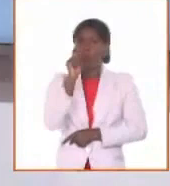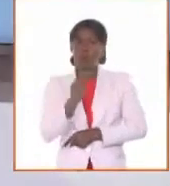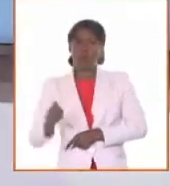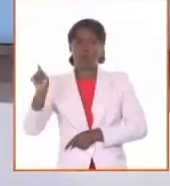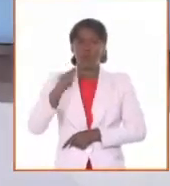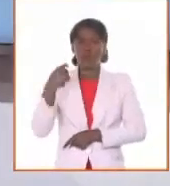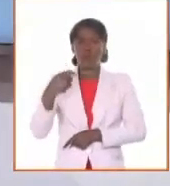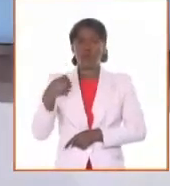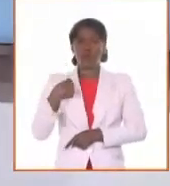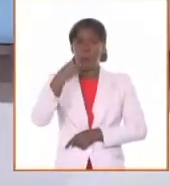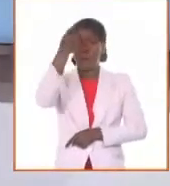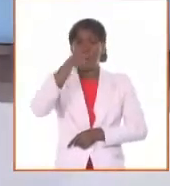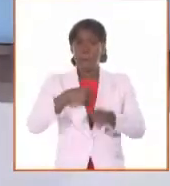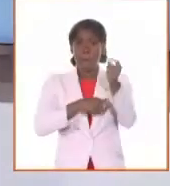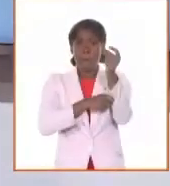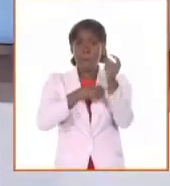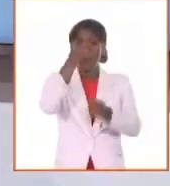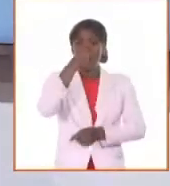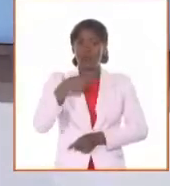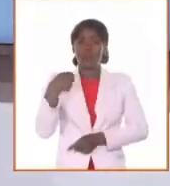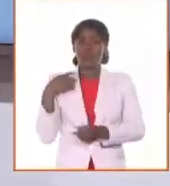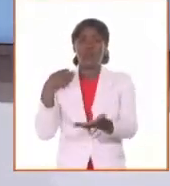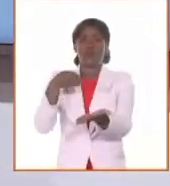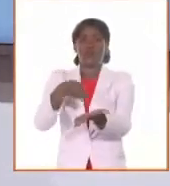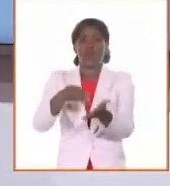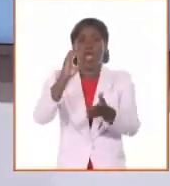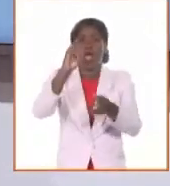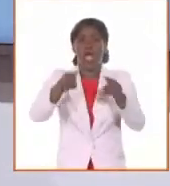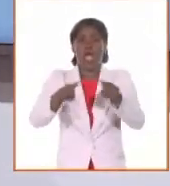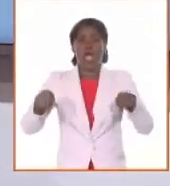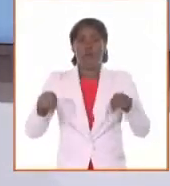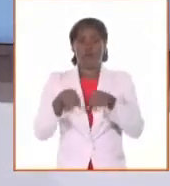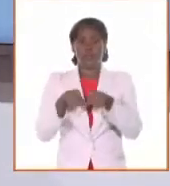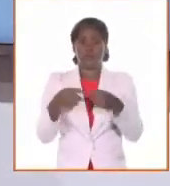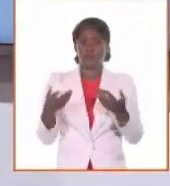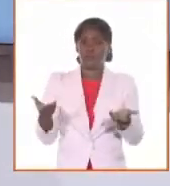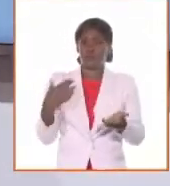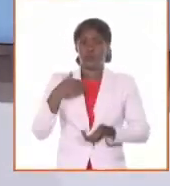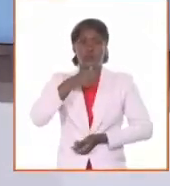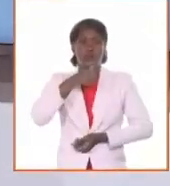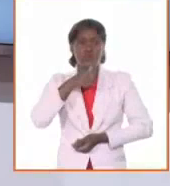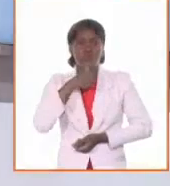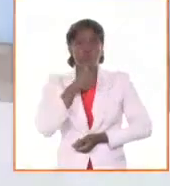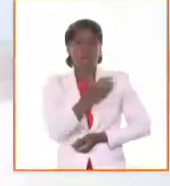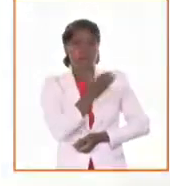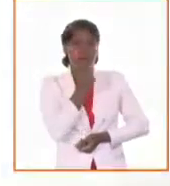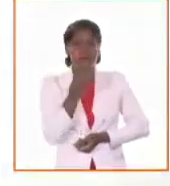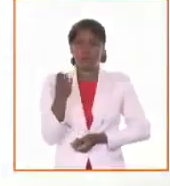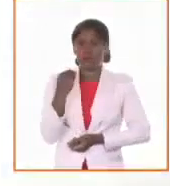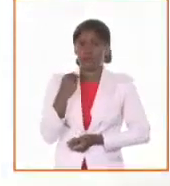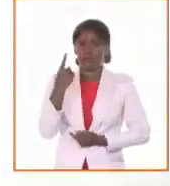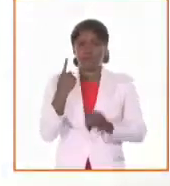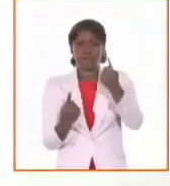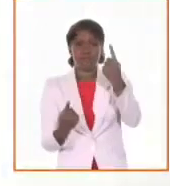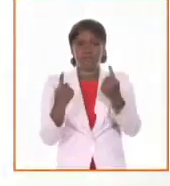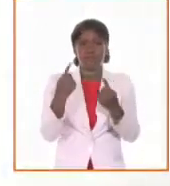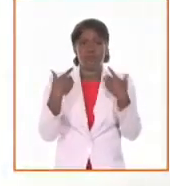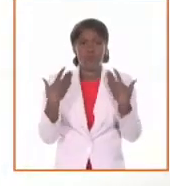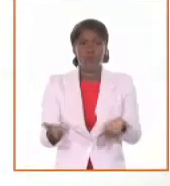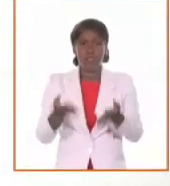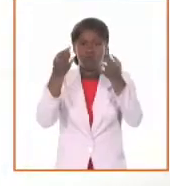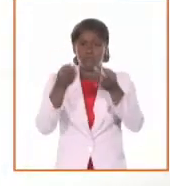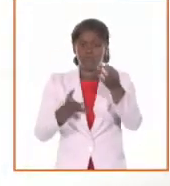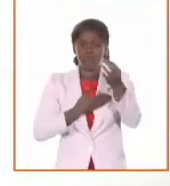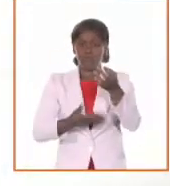subsanador dice Antonio López pueden solicitarse todas las certificaciones registrales tanto de asientos principales